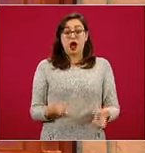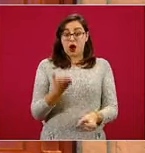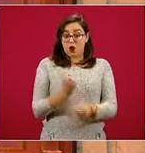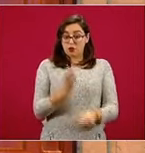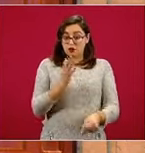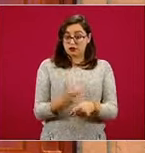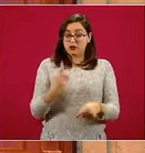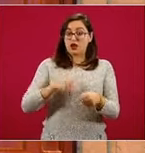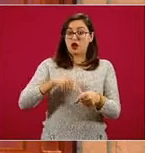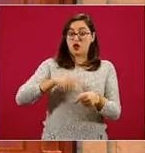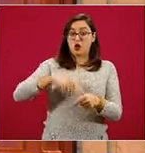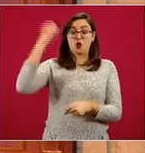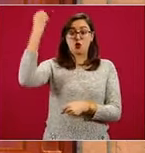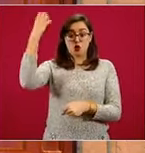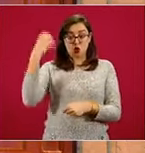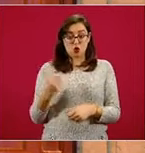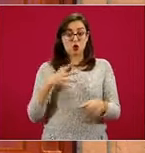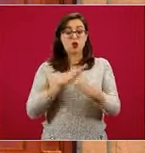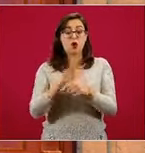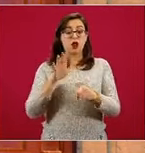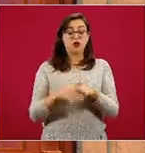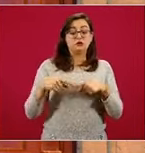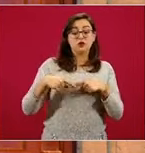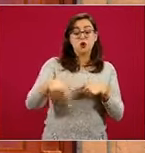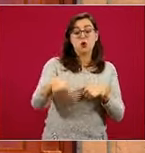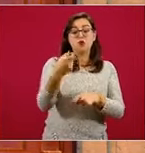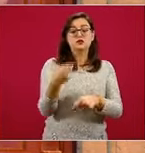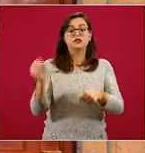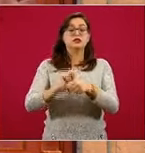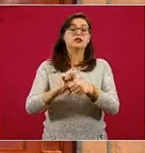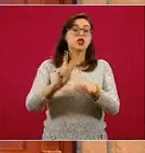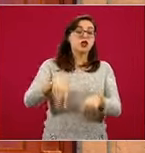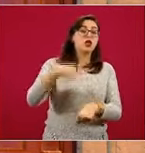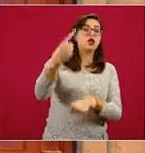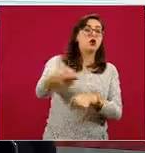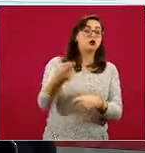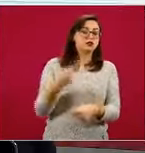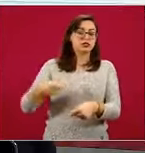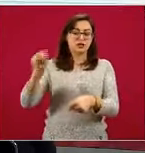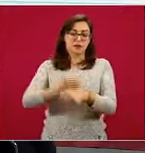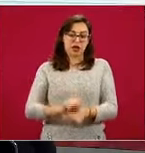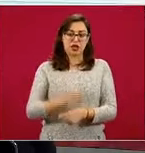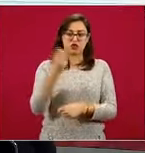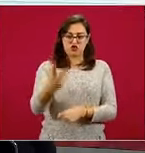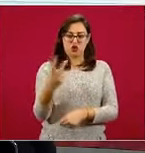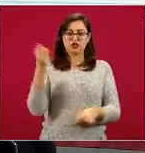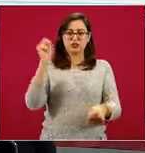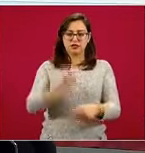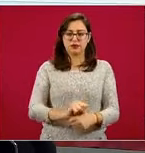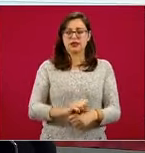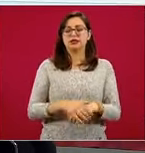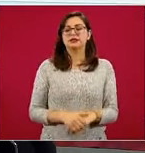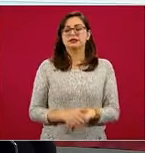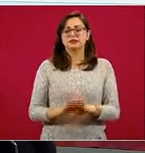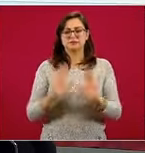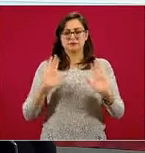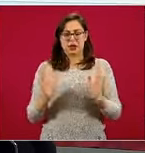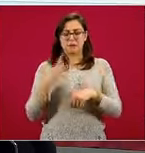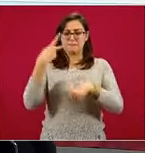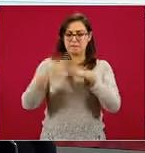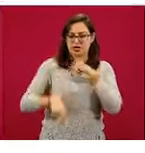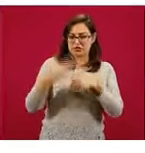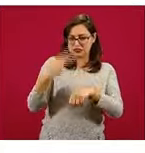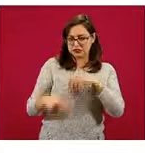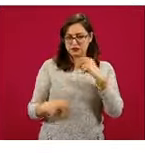vigente para esta y la próxima semana. Esta fue la medición de riesgo que se hizo la semana pasada y lo